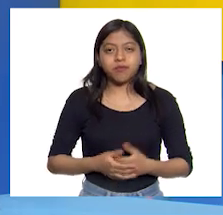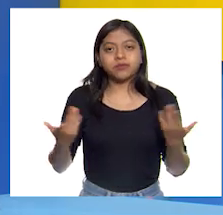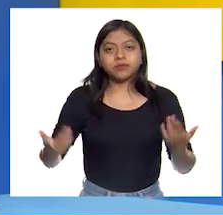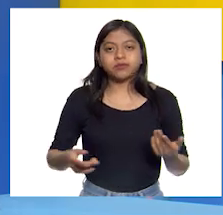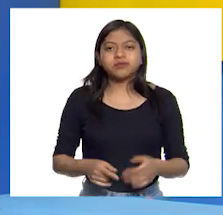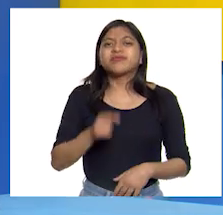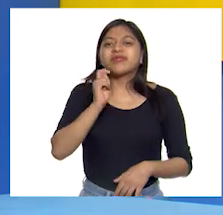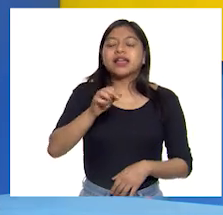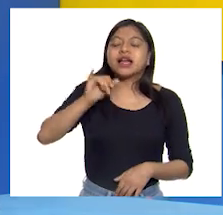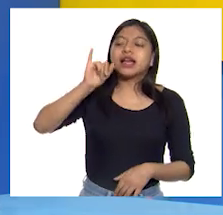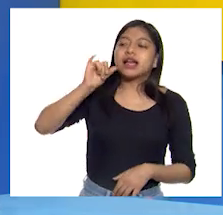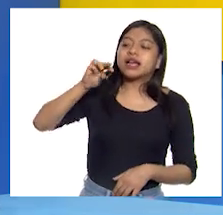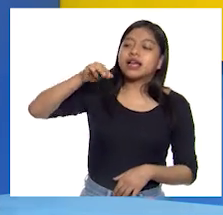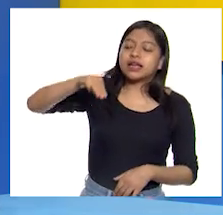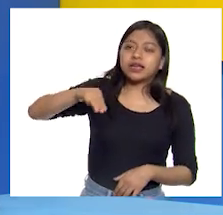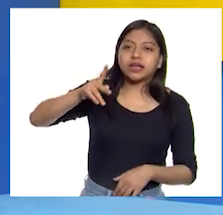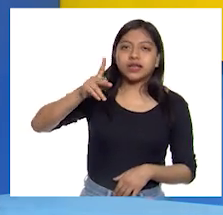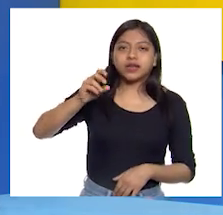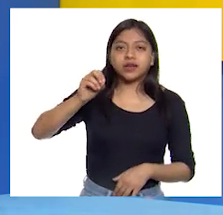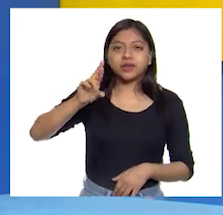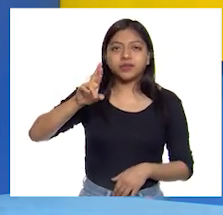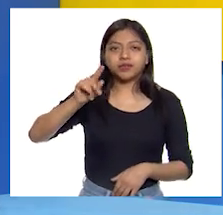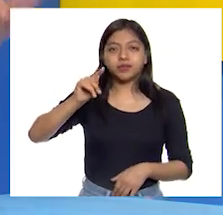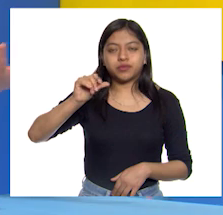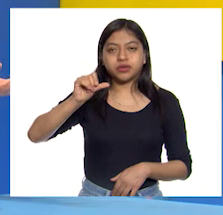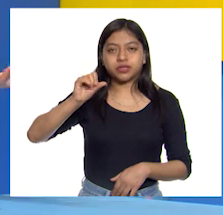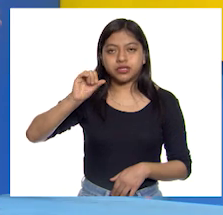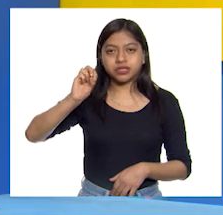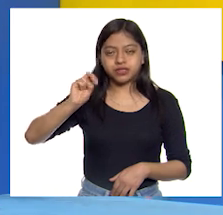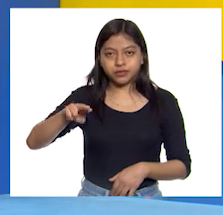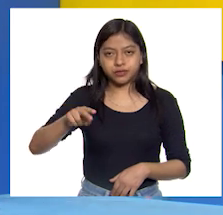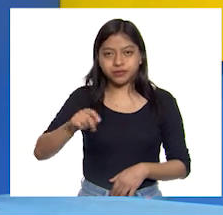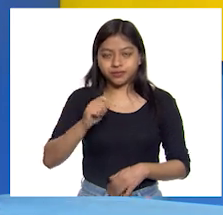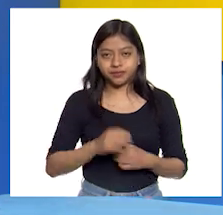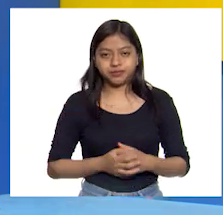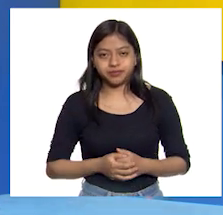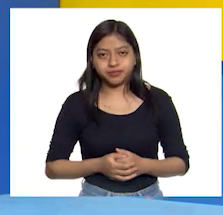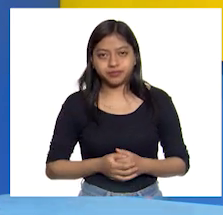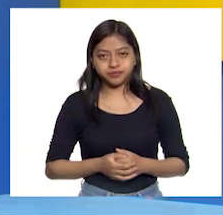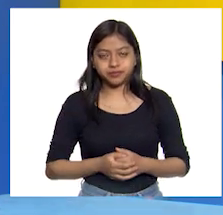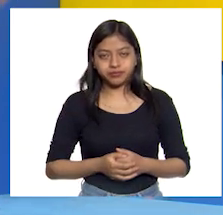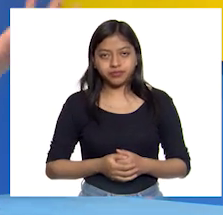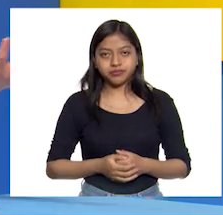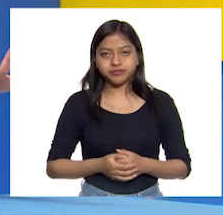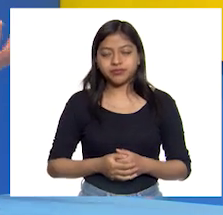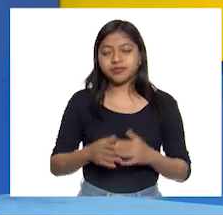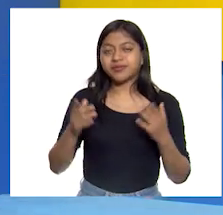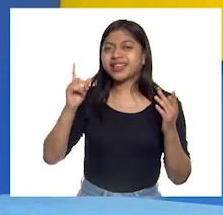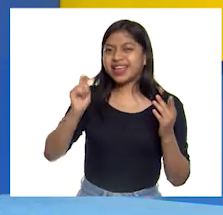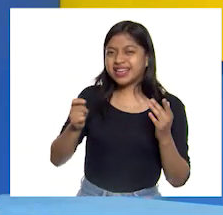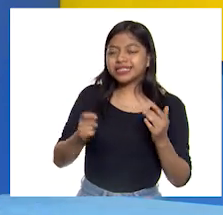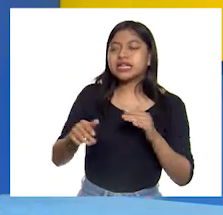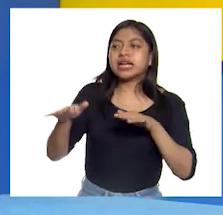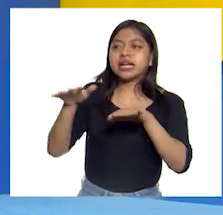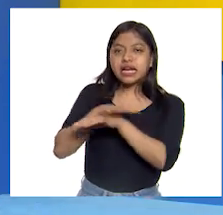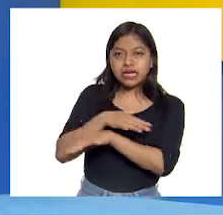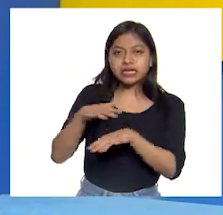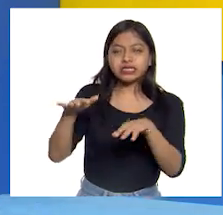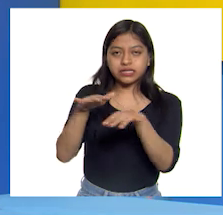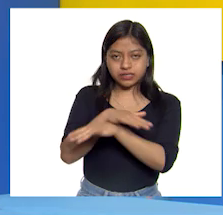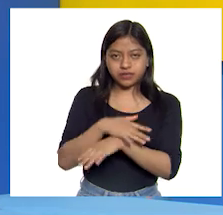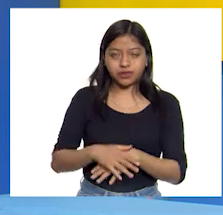económico basado en la sustitución de importaciones. ¿Y de qué trata este modelo? A ver, suena raro, pero vamos a analizar